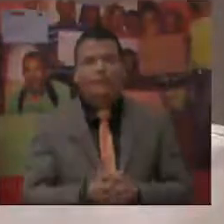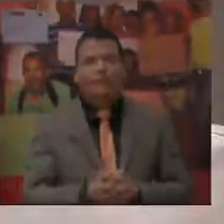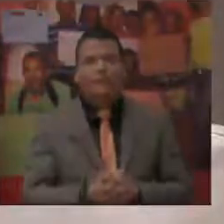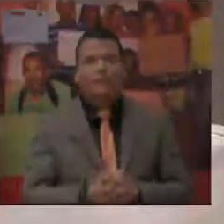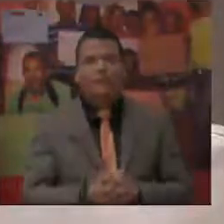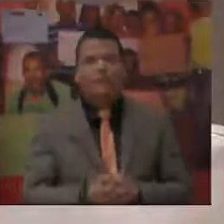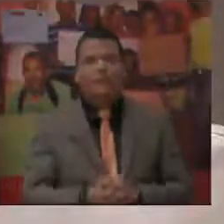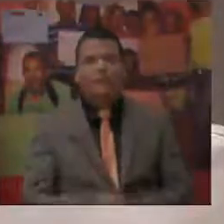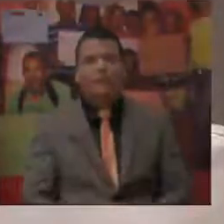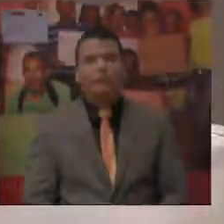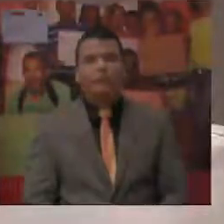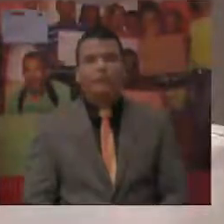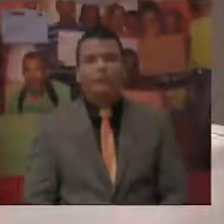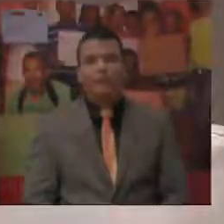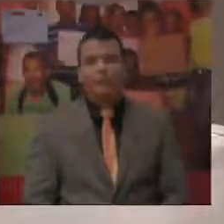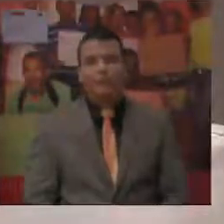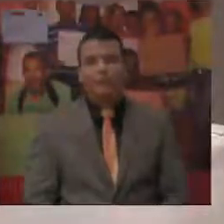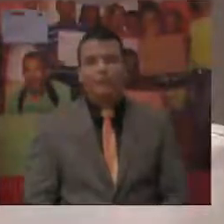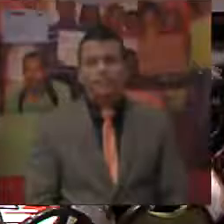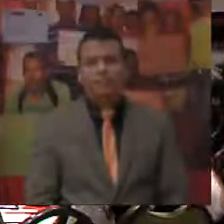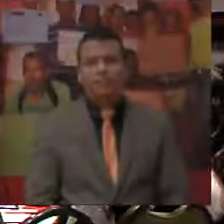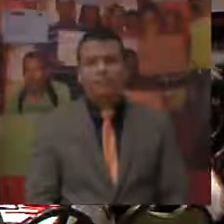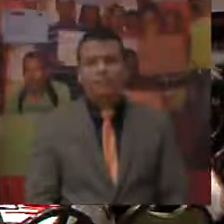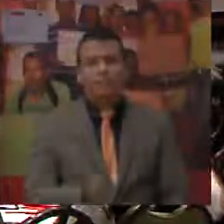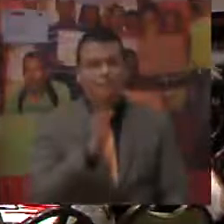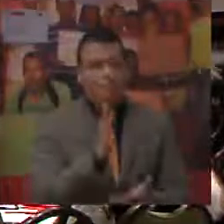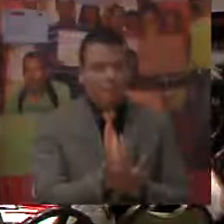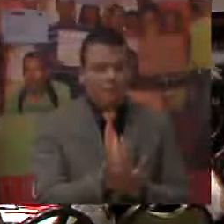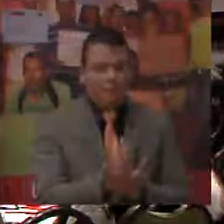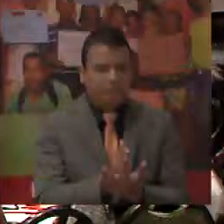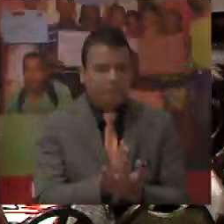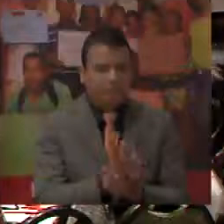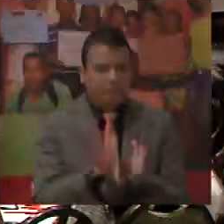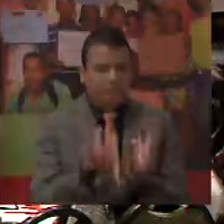dicen, tronché la pata, me quebré la pata,